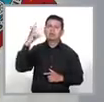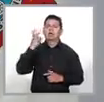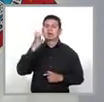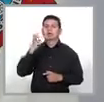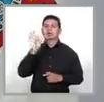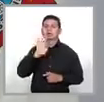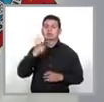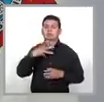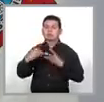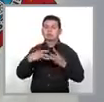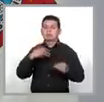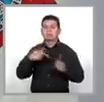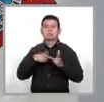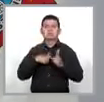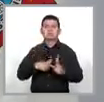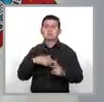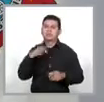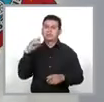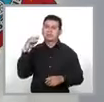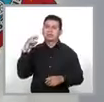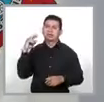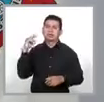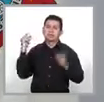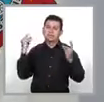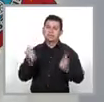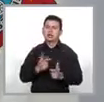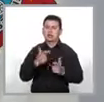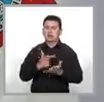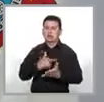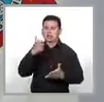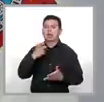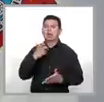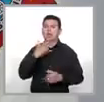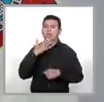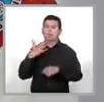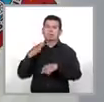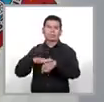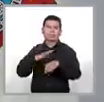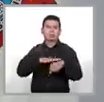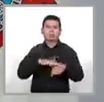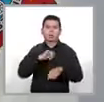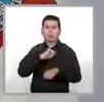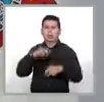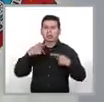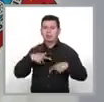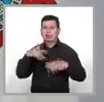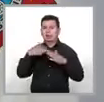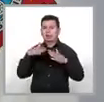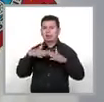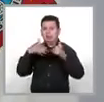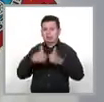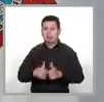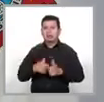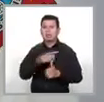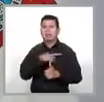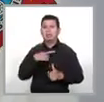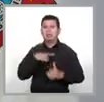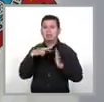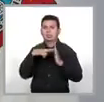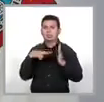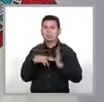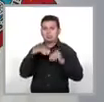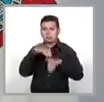de contagiarse es muy alta. Por eso invitamos a la población a permanecer en sus domicilios atendiendo las instrucciones que